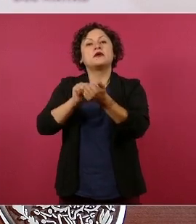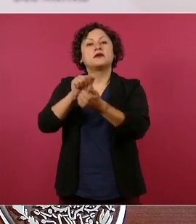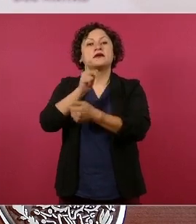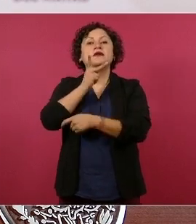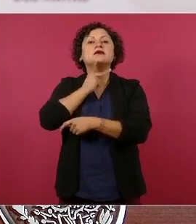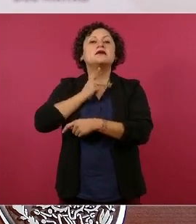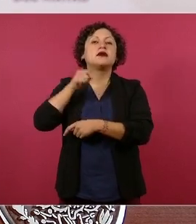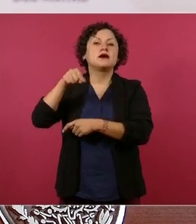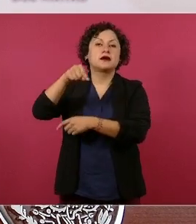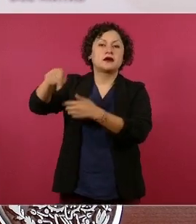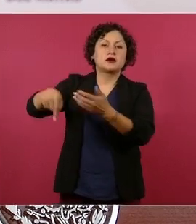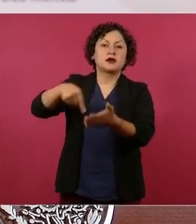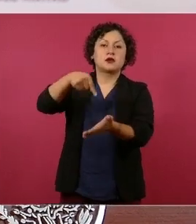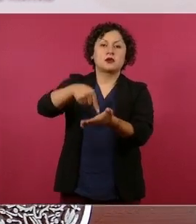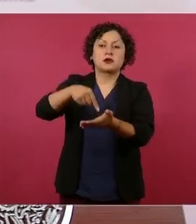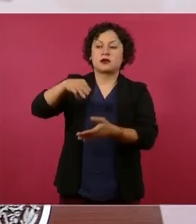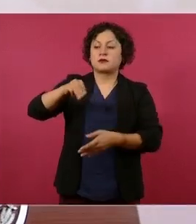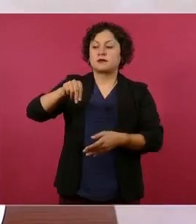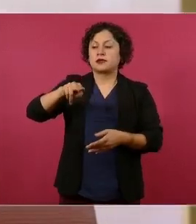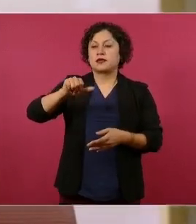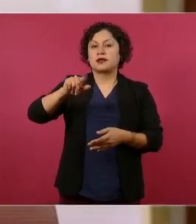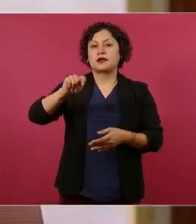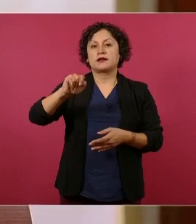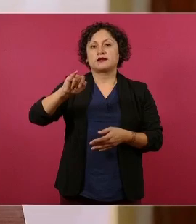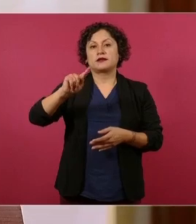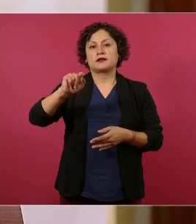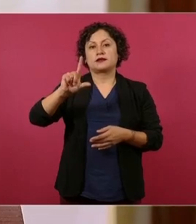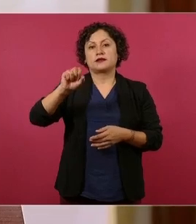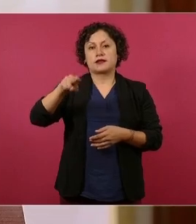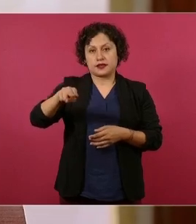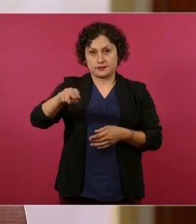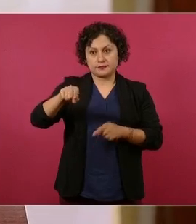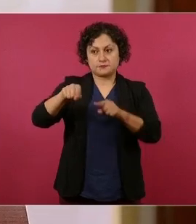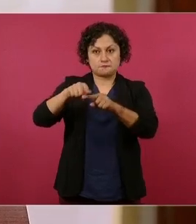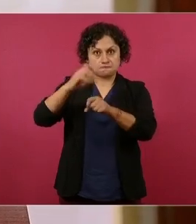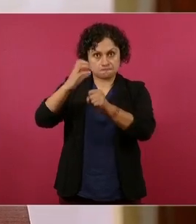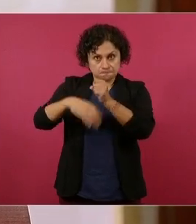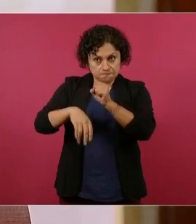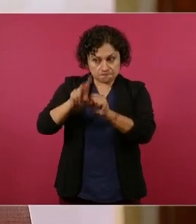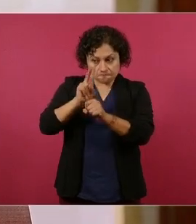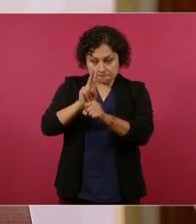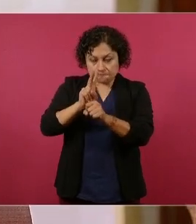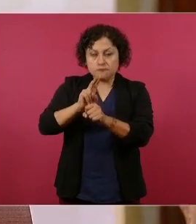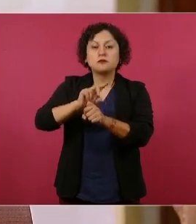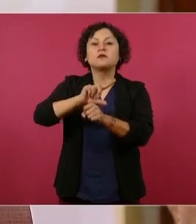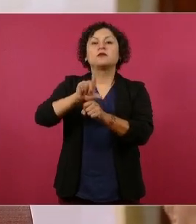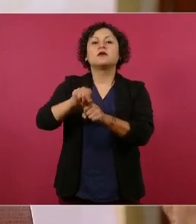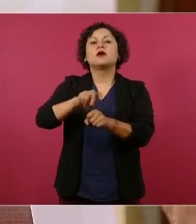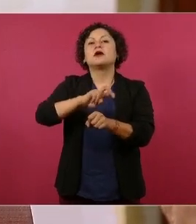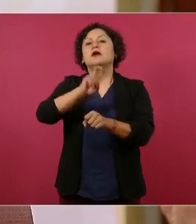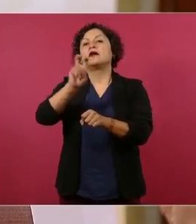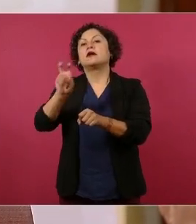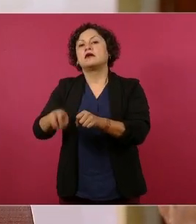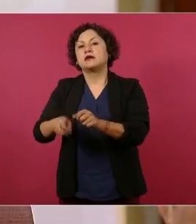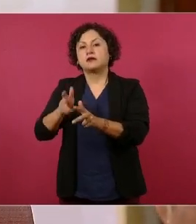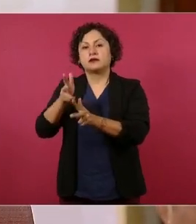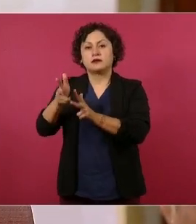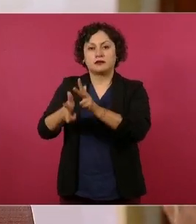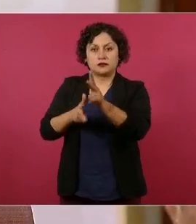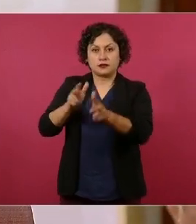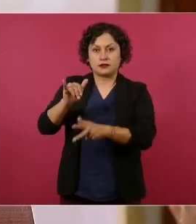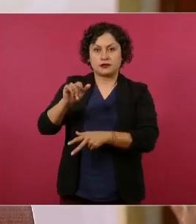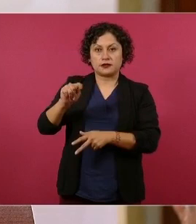vamos después a subirnos al tren del Istmo. Vamos a estar en Salina